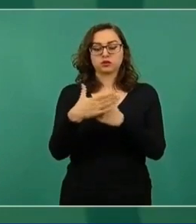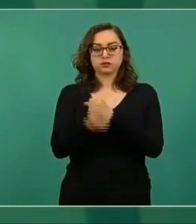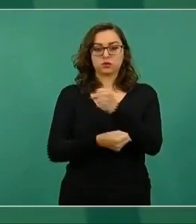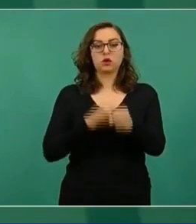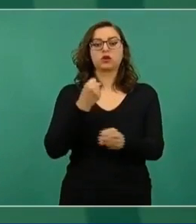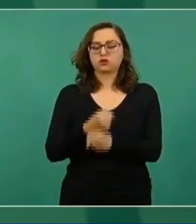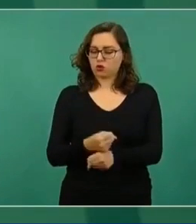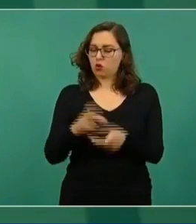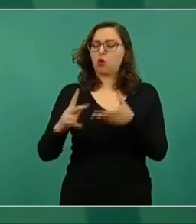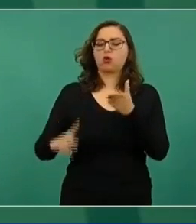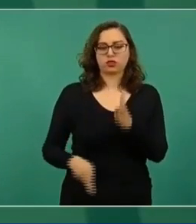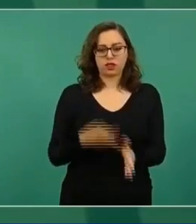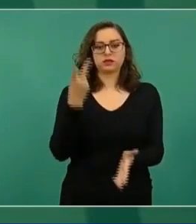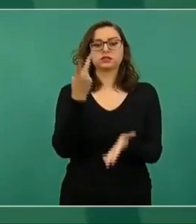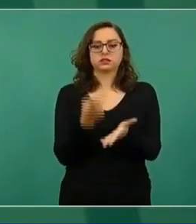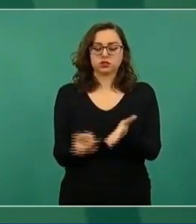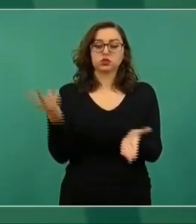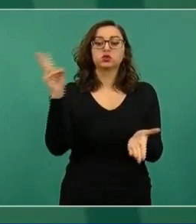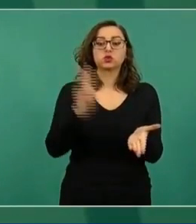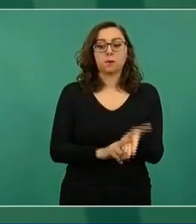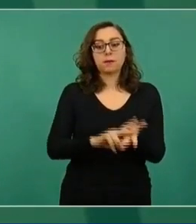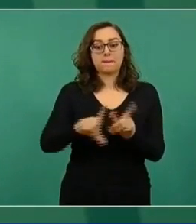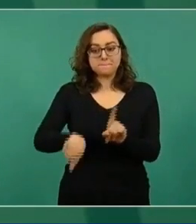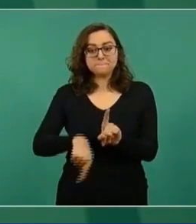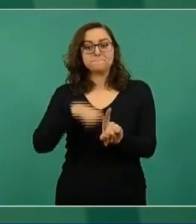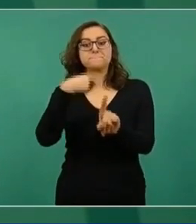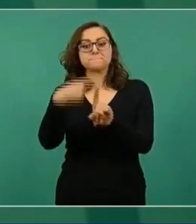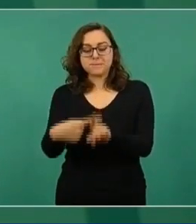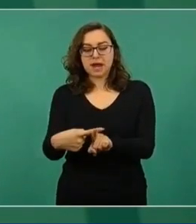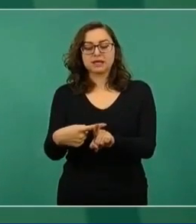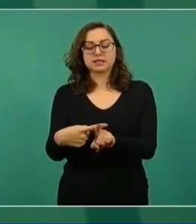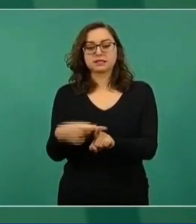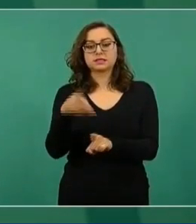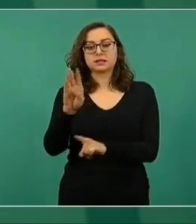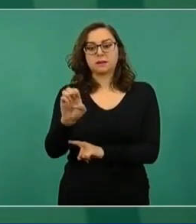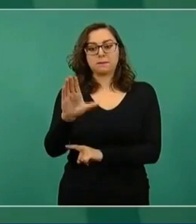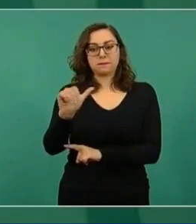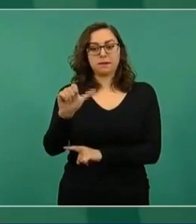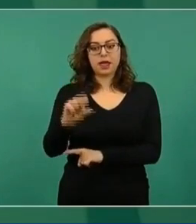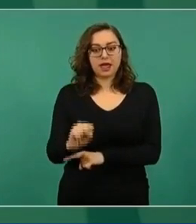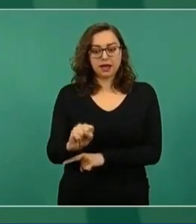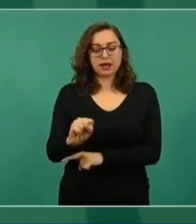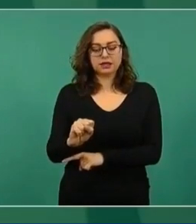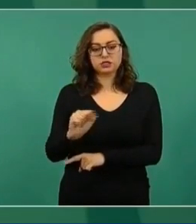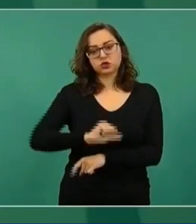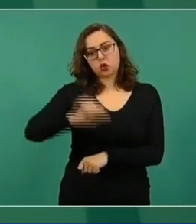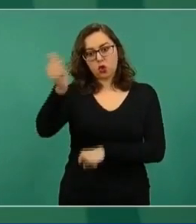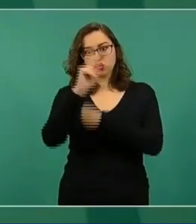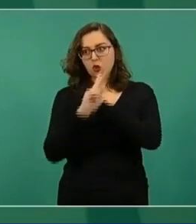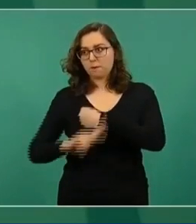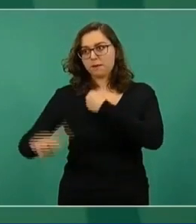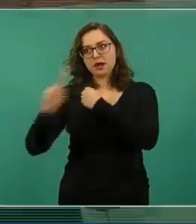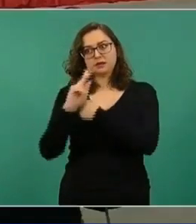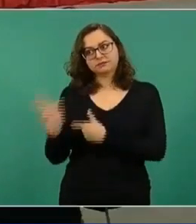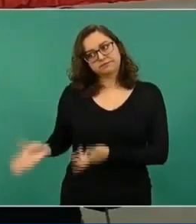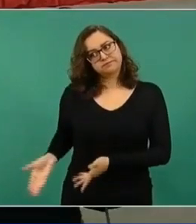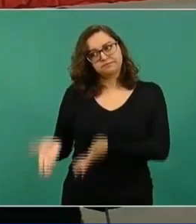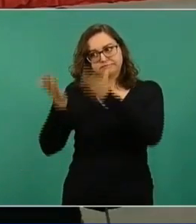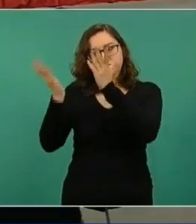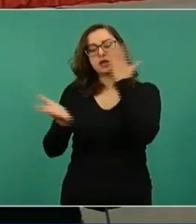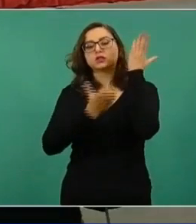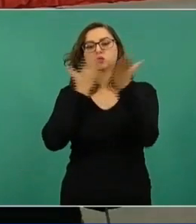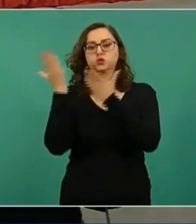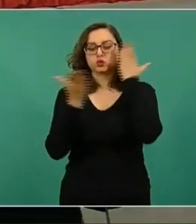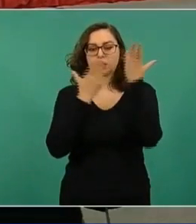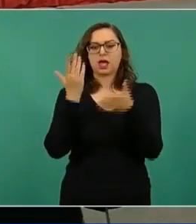refrendar junto con lo ya señalado de especialistas en el extranjero, que también